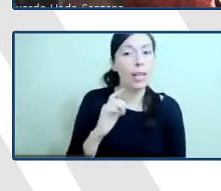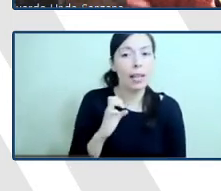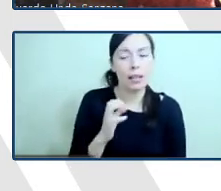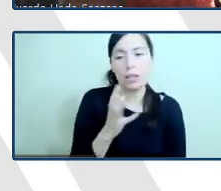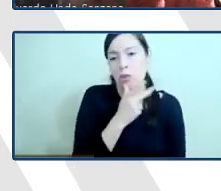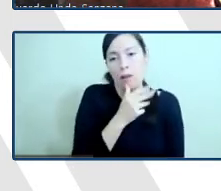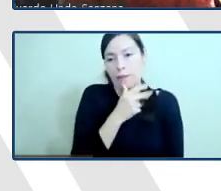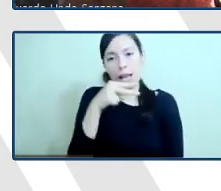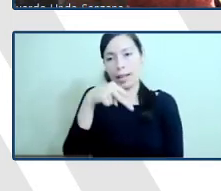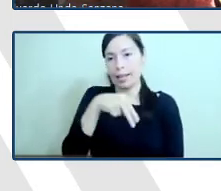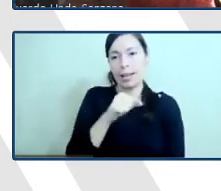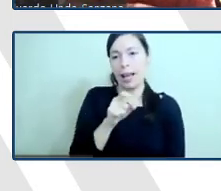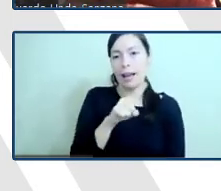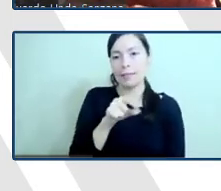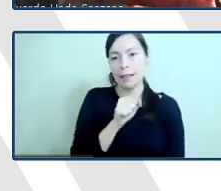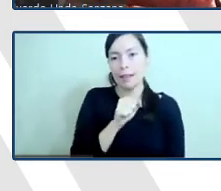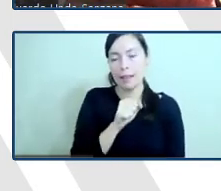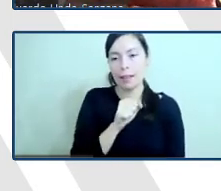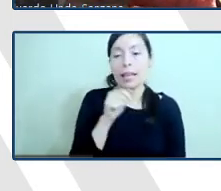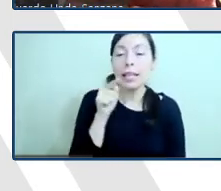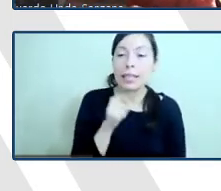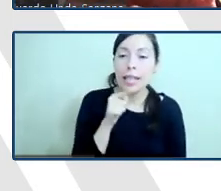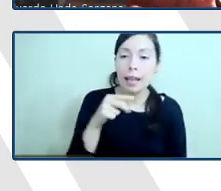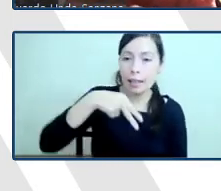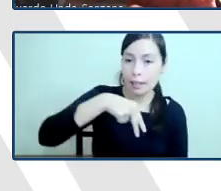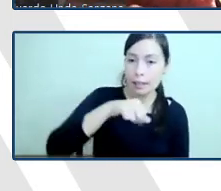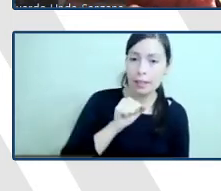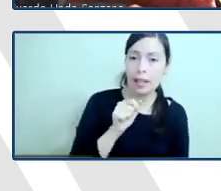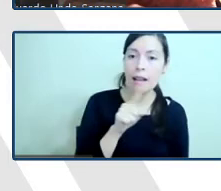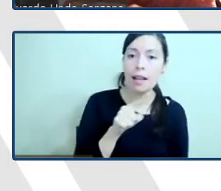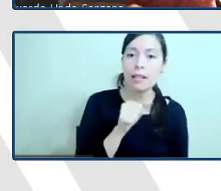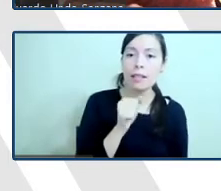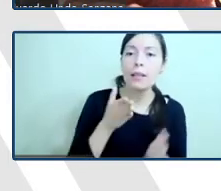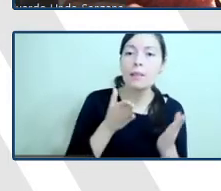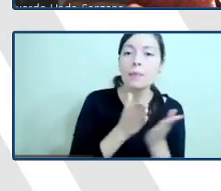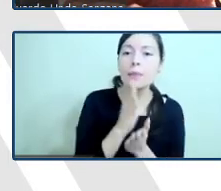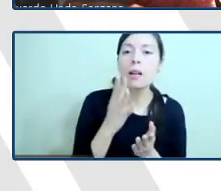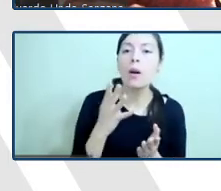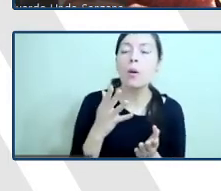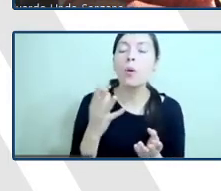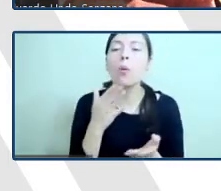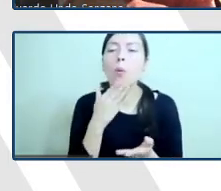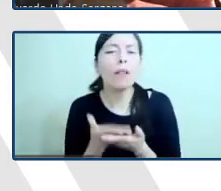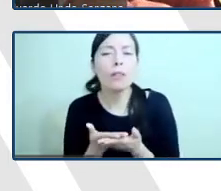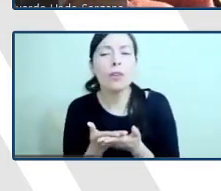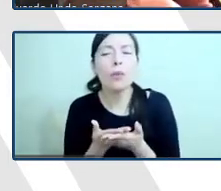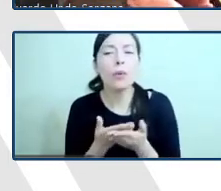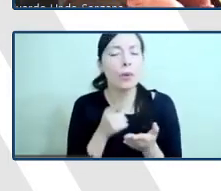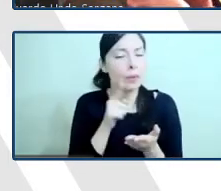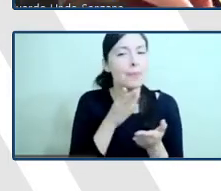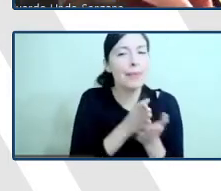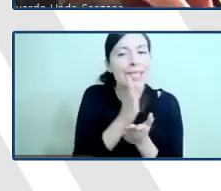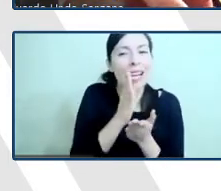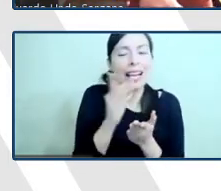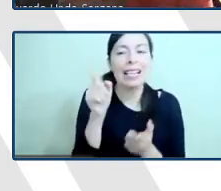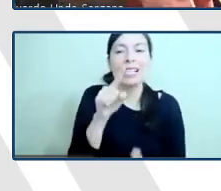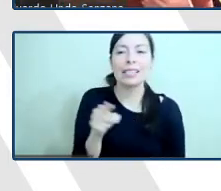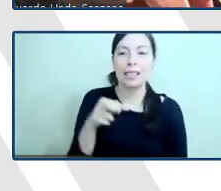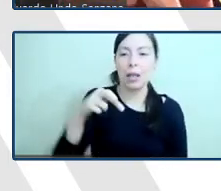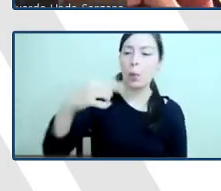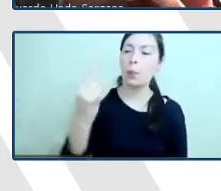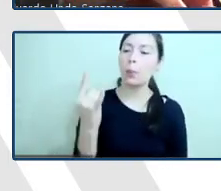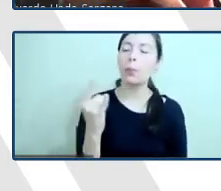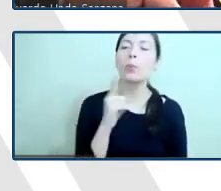NASA comenzó a existir en reacción al lanzamiento del Sputnik. Estados Unidos tuvo la percepción de estar